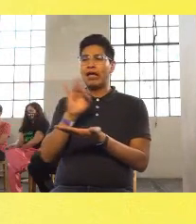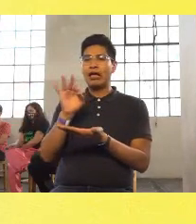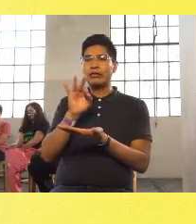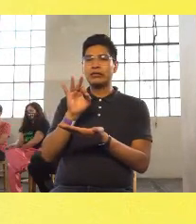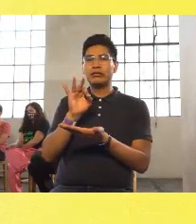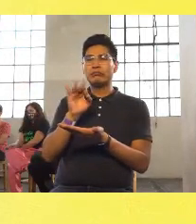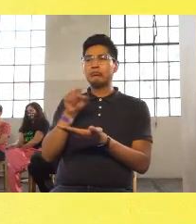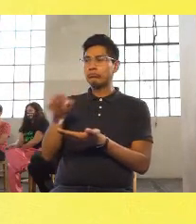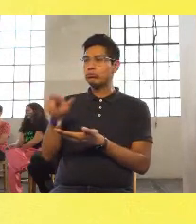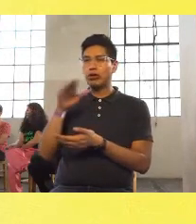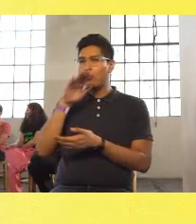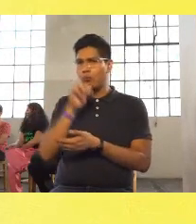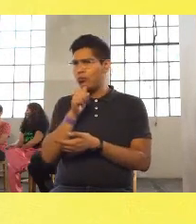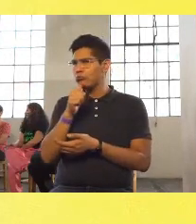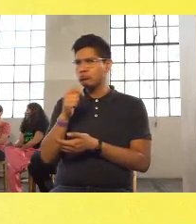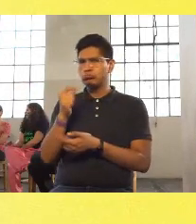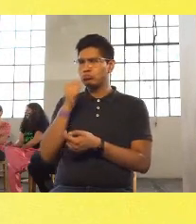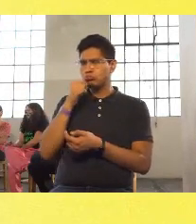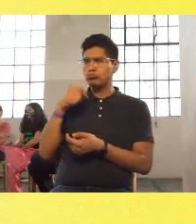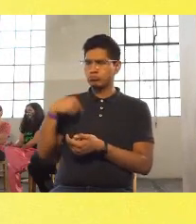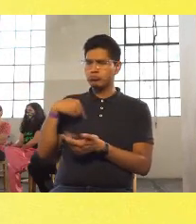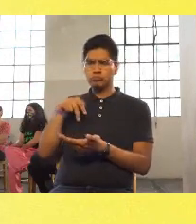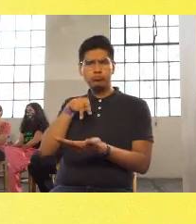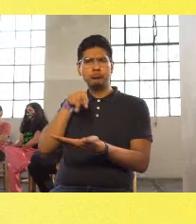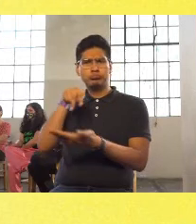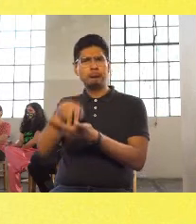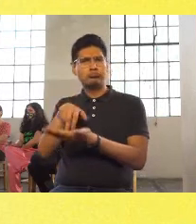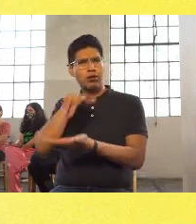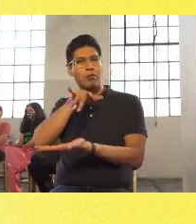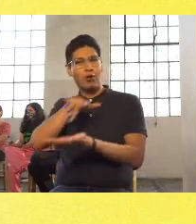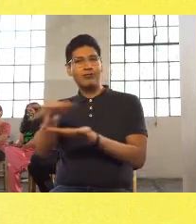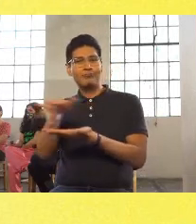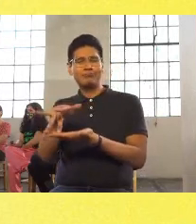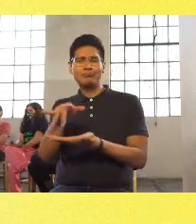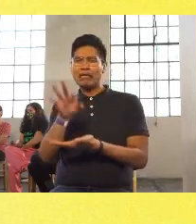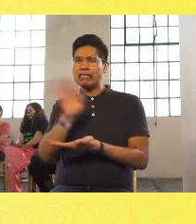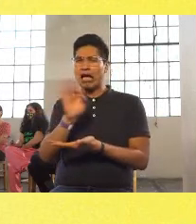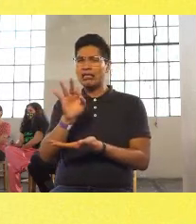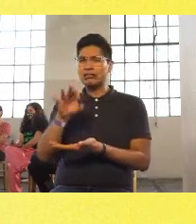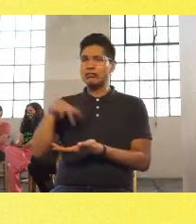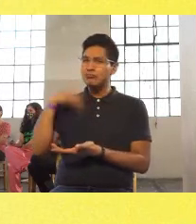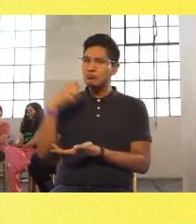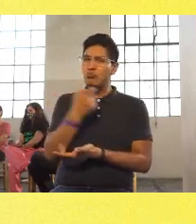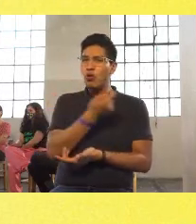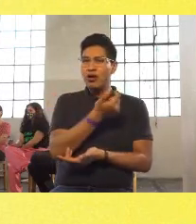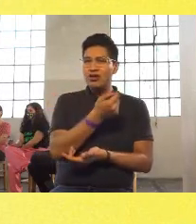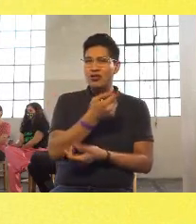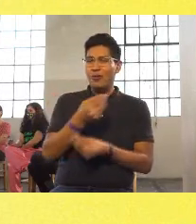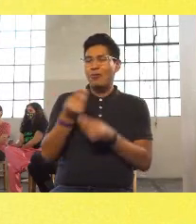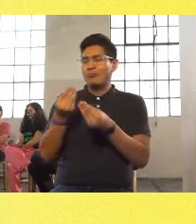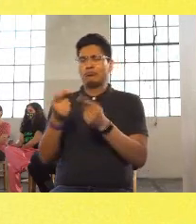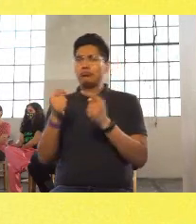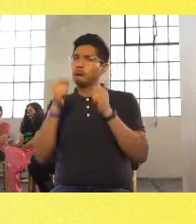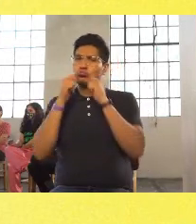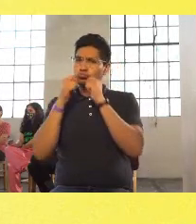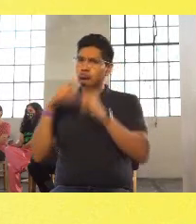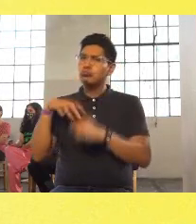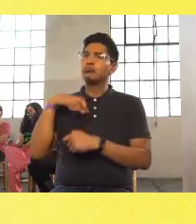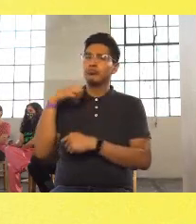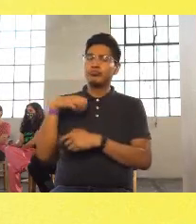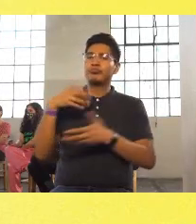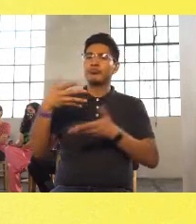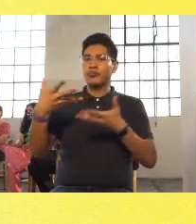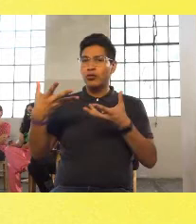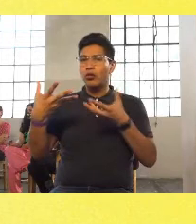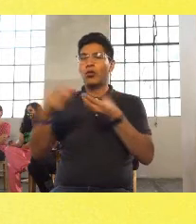ahí con poca o mucha energía, con poco o mucho esfuerzo. O sea, esa pequeña parte